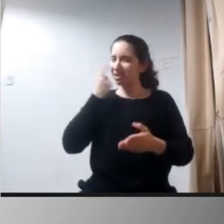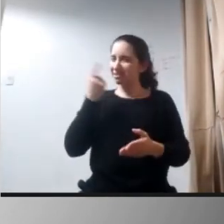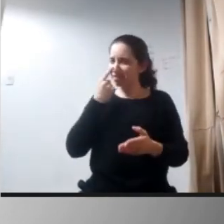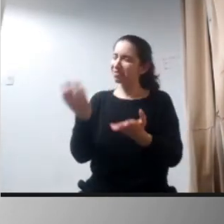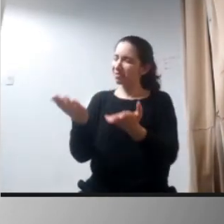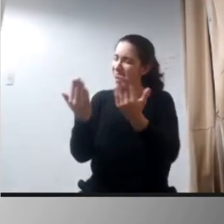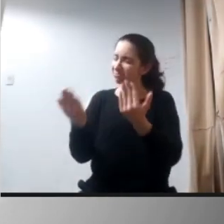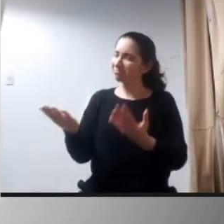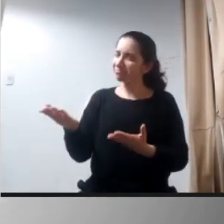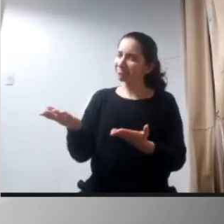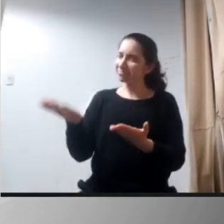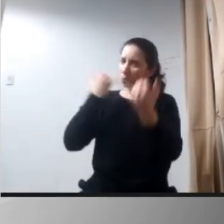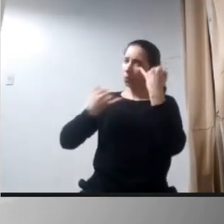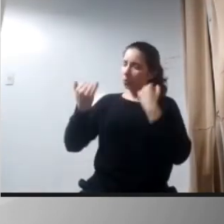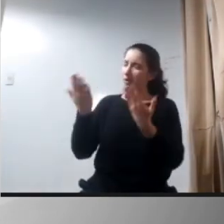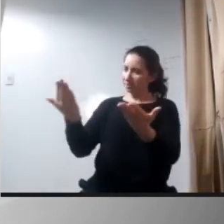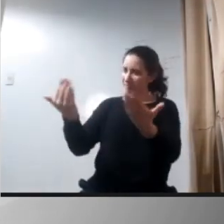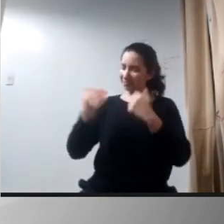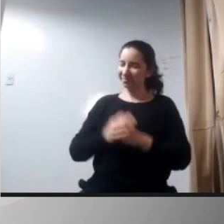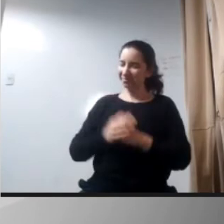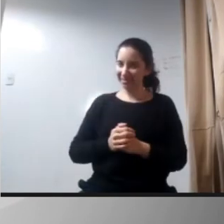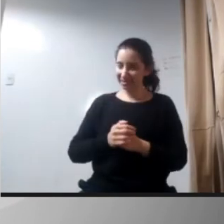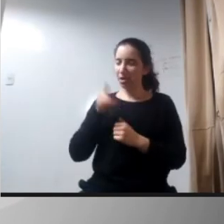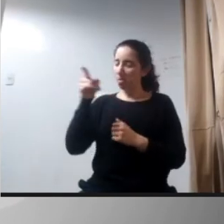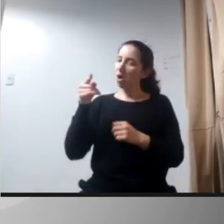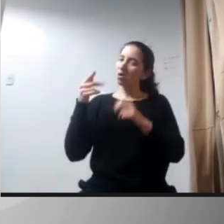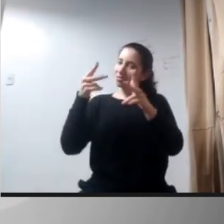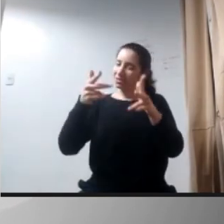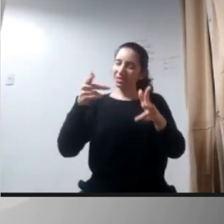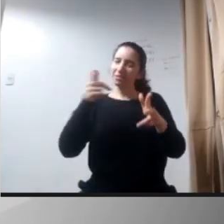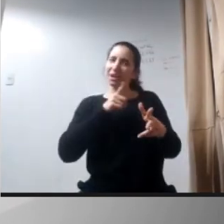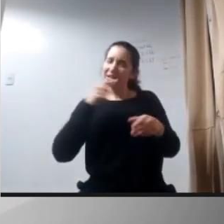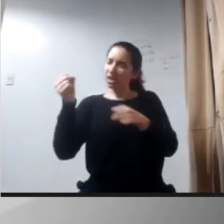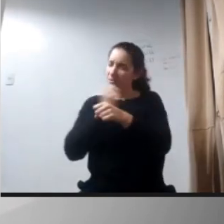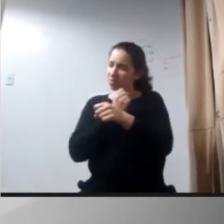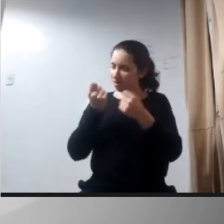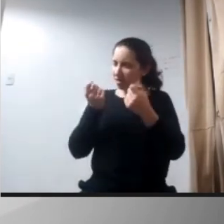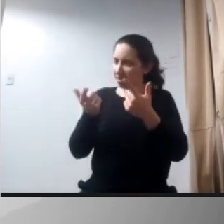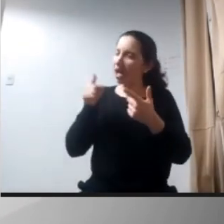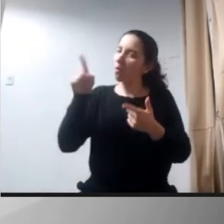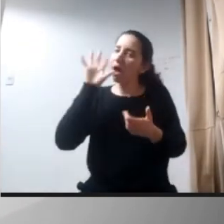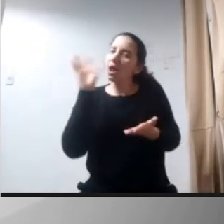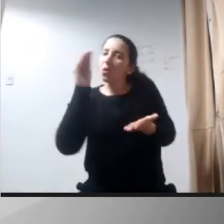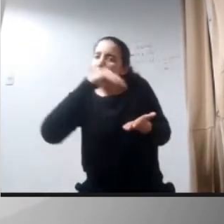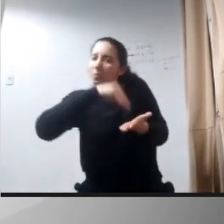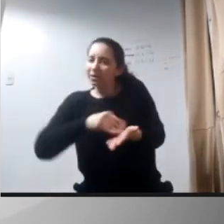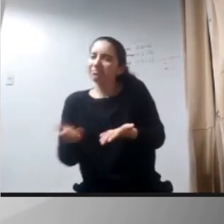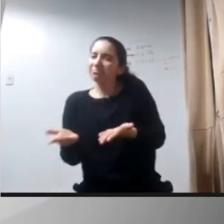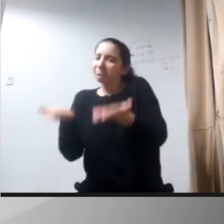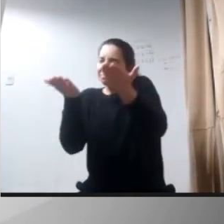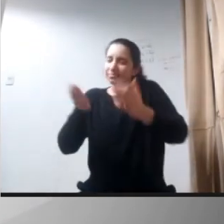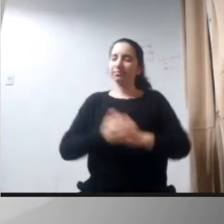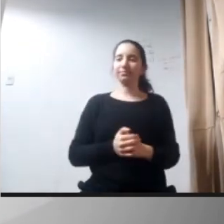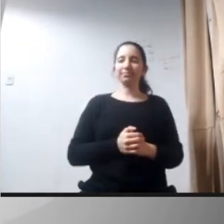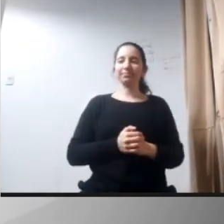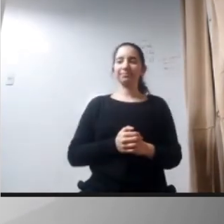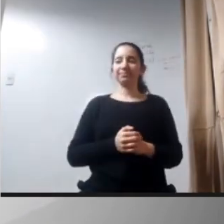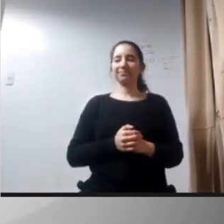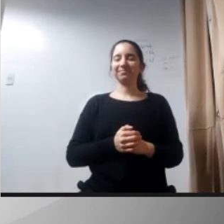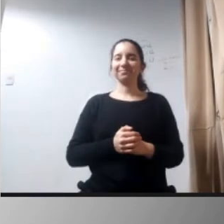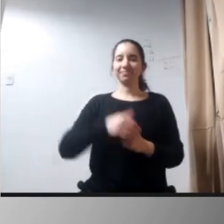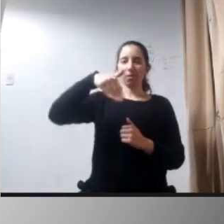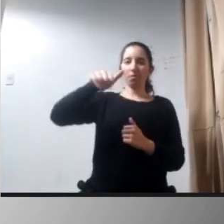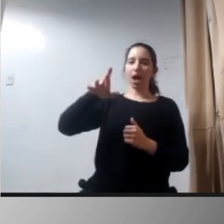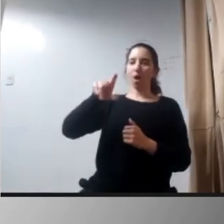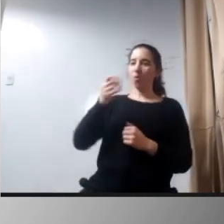interesante, yo creo que te confirmaron en lo que vos dijiste y por ahí querés hacer algún comentario, yo te dejo la palabra.